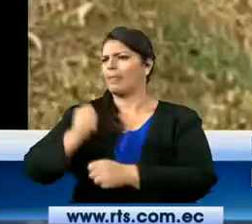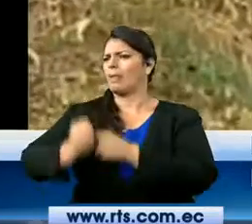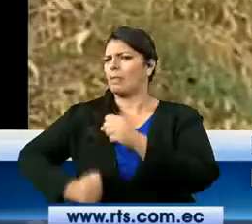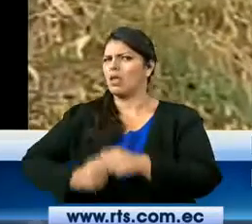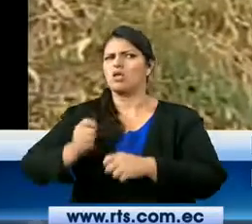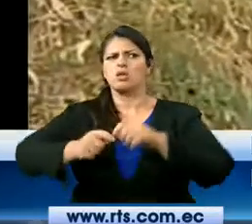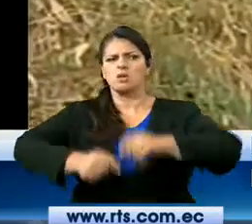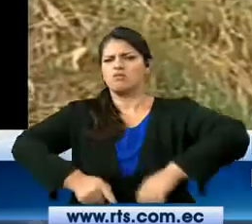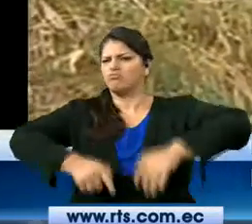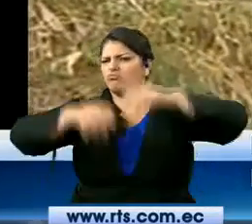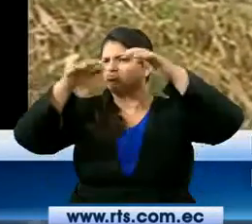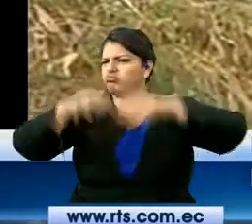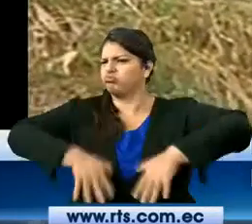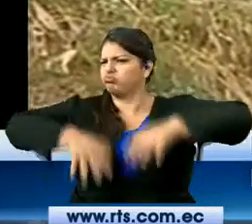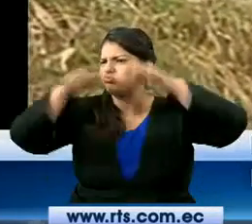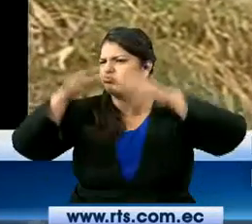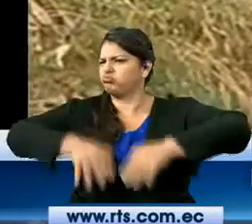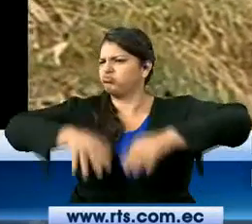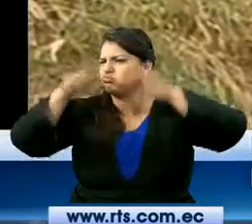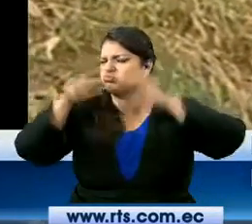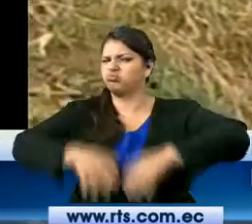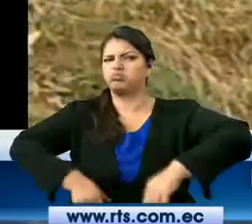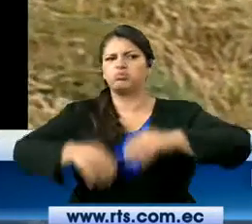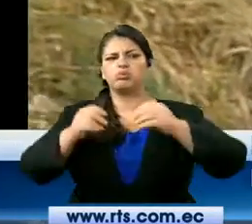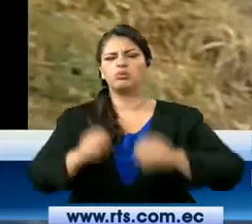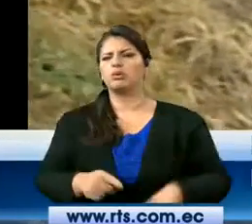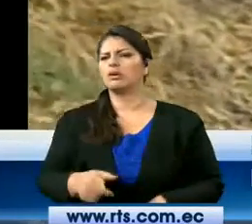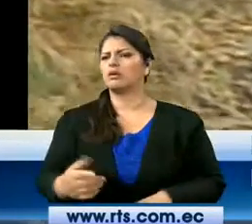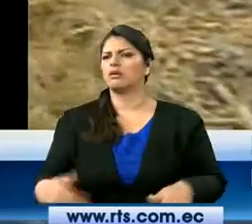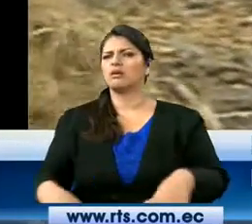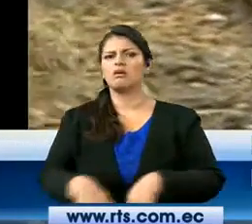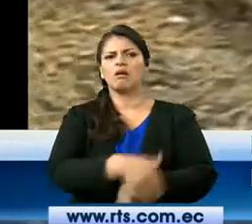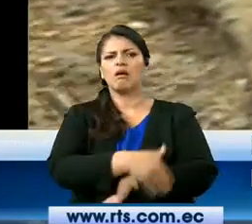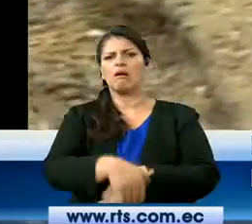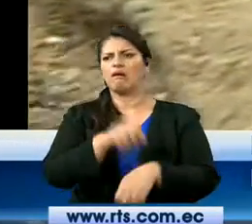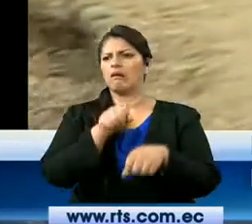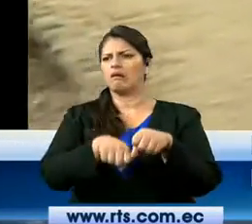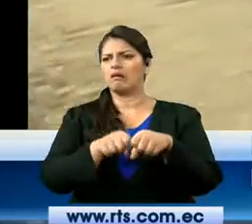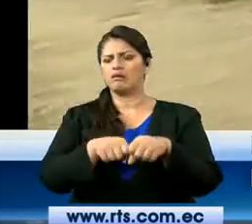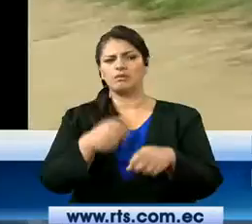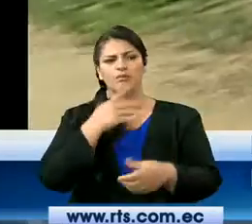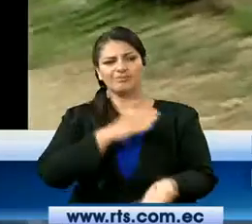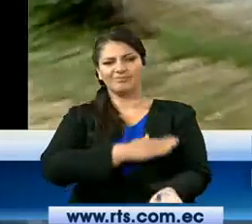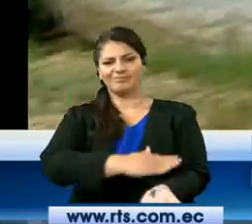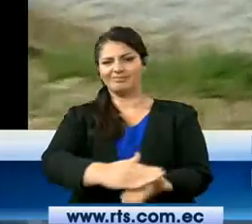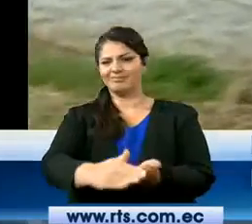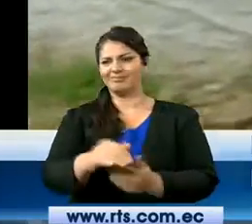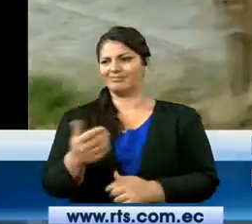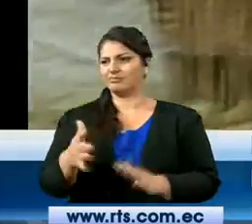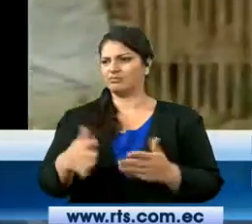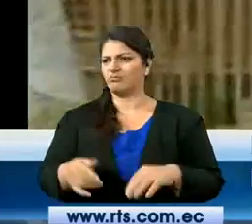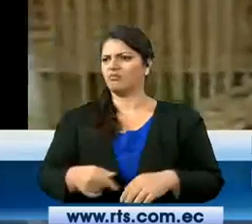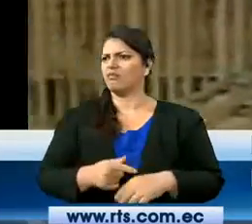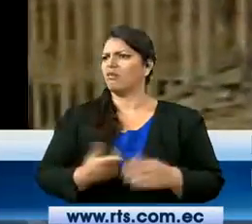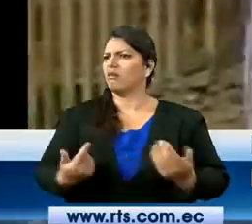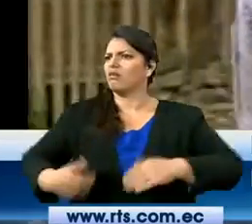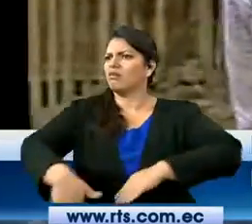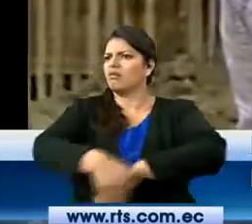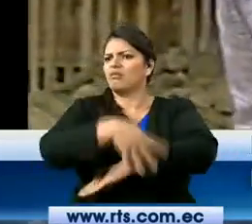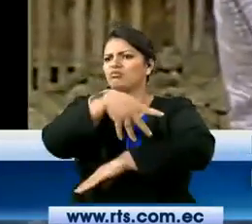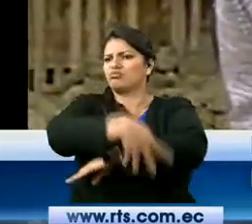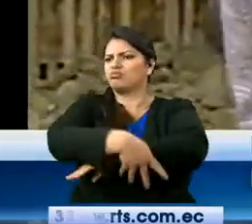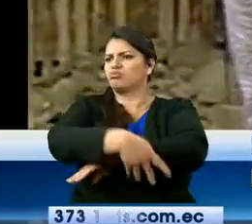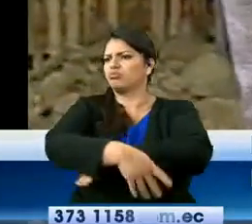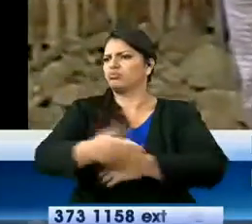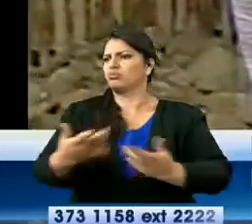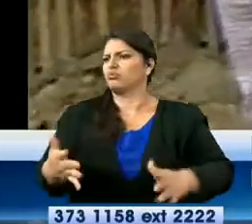las calles no tienen una buena evacuación. Aquí no hay alcantarillado, por si acaso. ¿Qué tienen que hacer ustedes? Por ejemplo, por aquí no pueden pasar. Tienen que evacuar